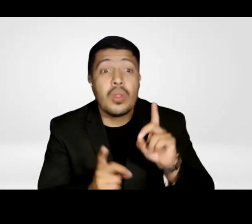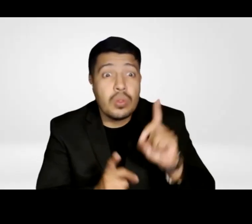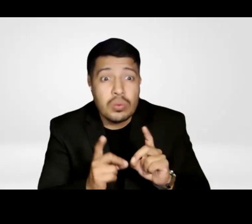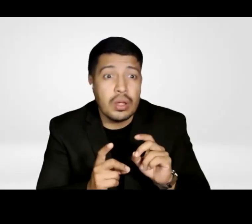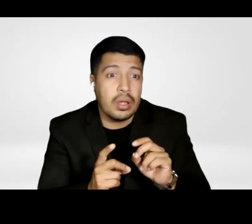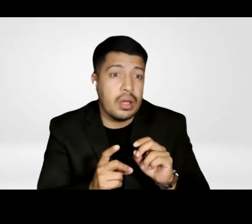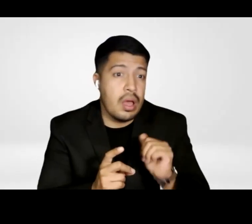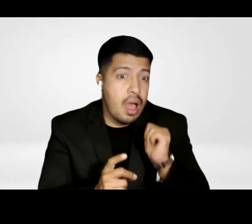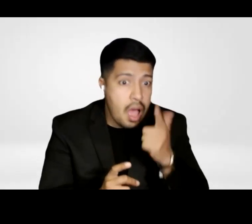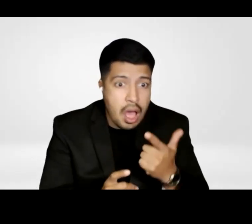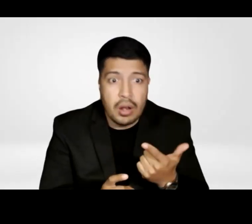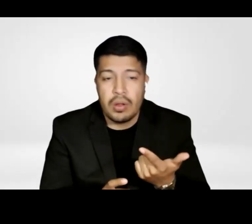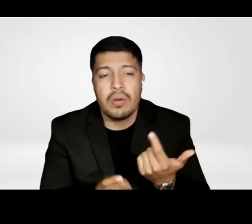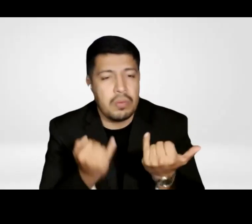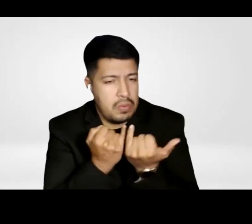a presentar.